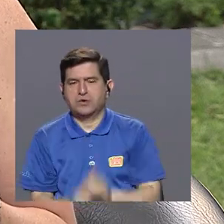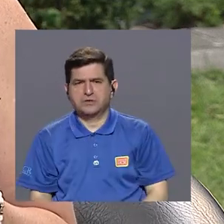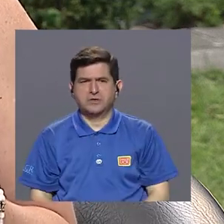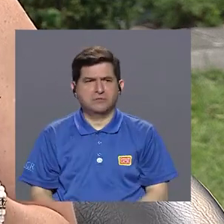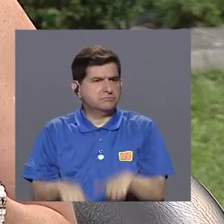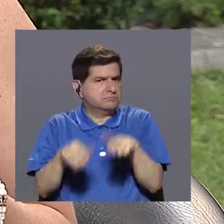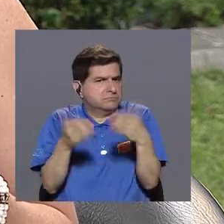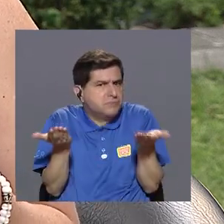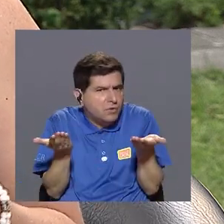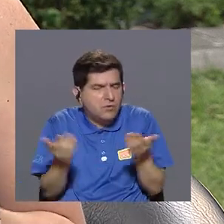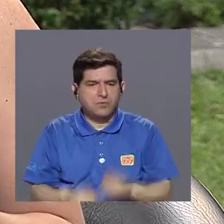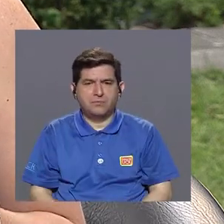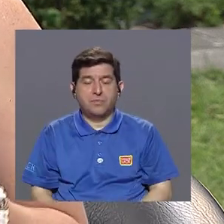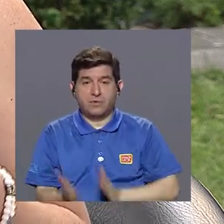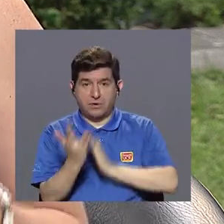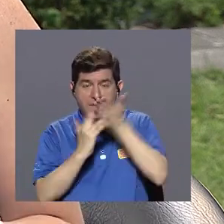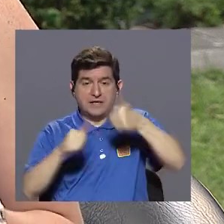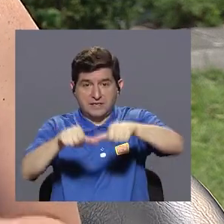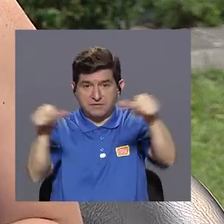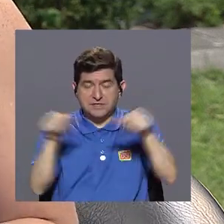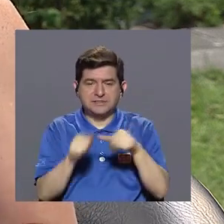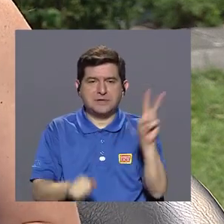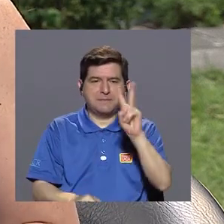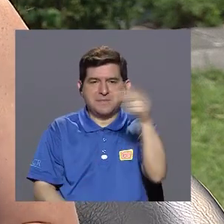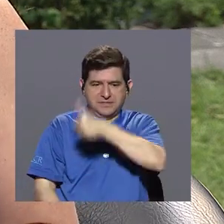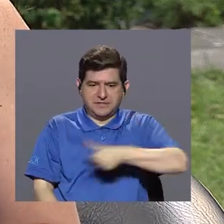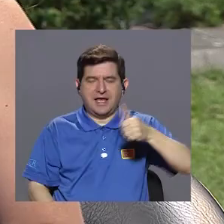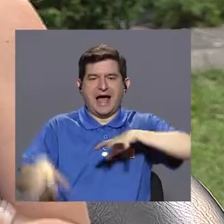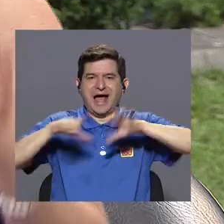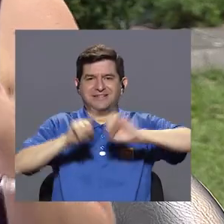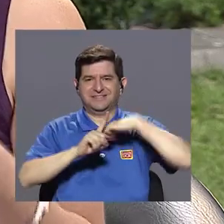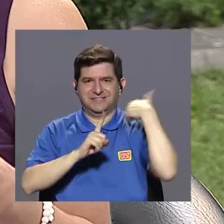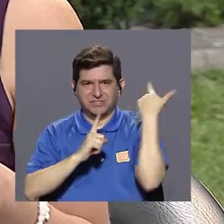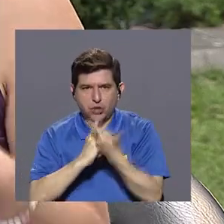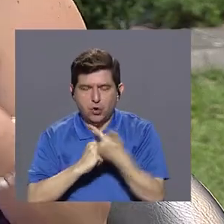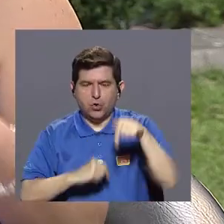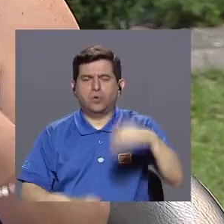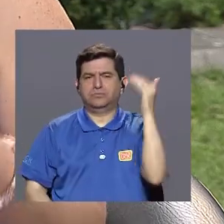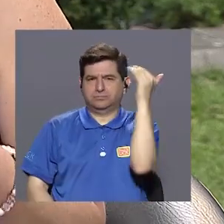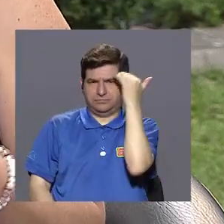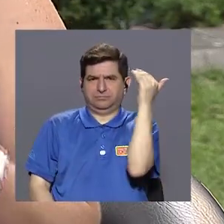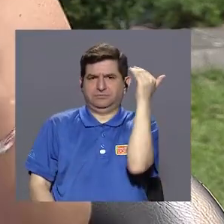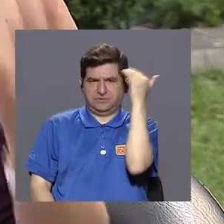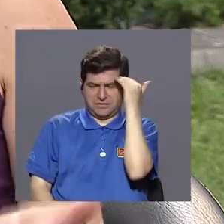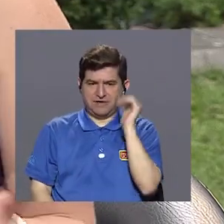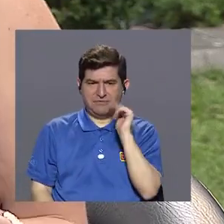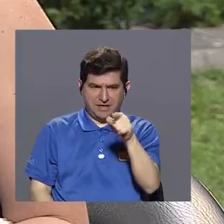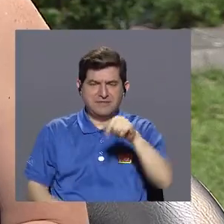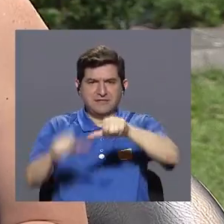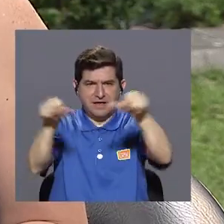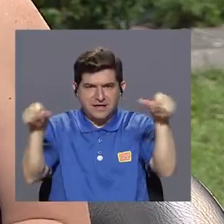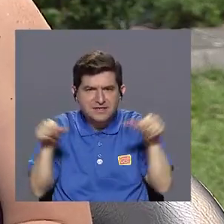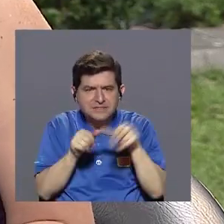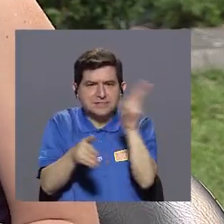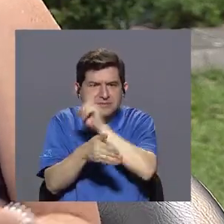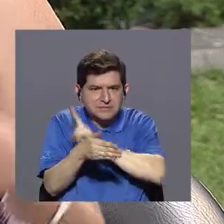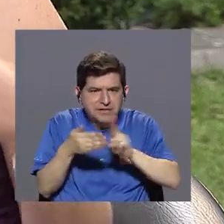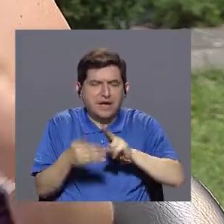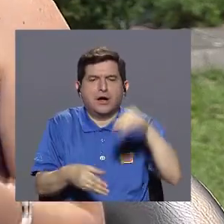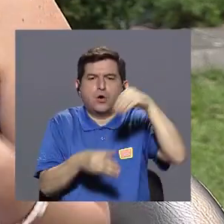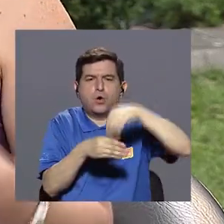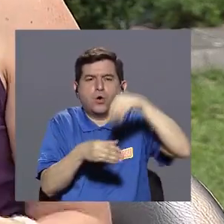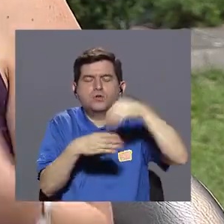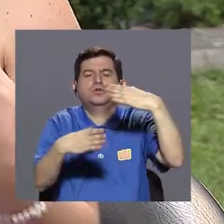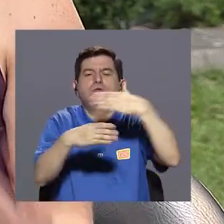y esto lo hace a través de las áreas de la Vicerrectoría de Acción Social. Hoy vamos a conocer un poco más acerca de esa área de la universidad,